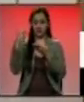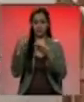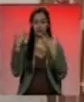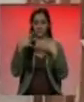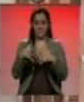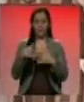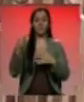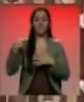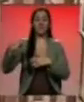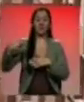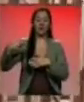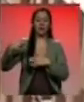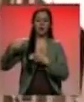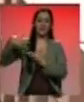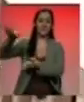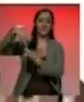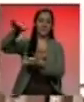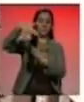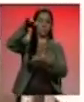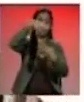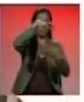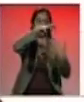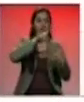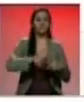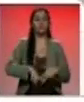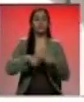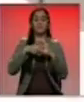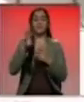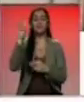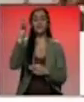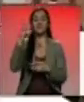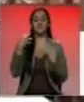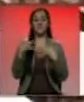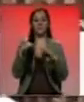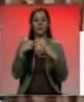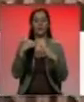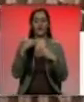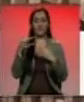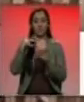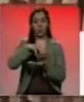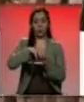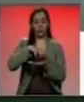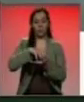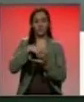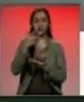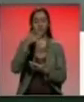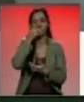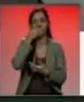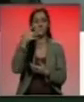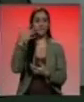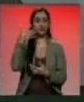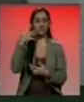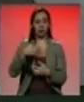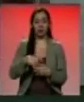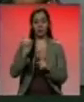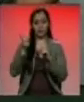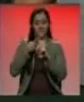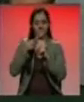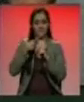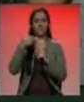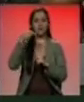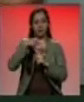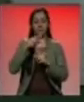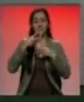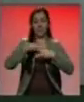La distribución del material electoral inicia el próximo 6 de febrero con las provincias amazónicas. Este material sigue siendo